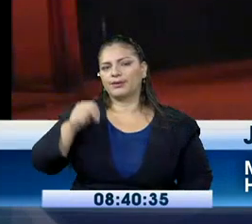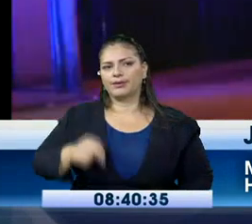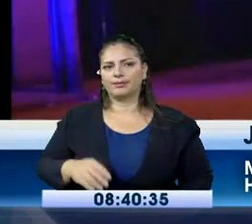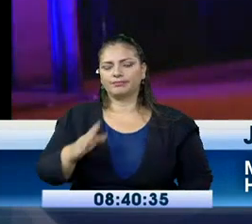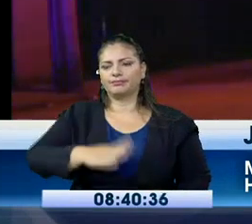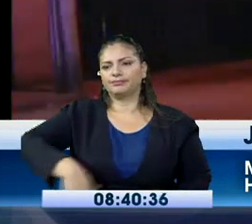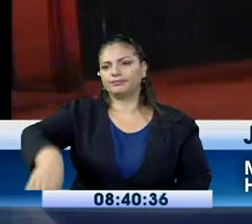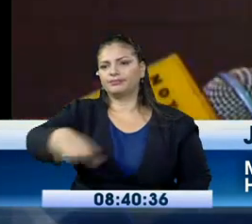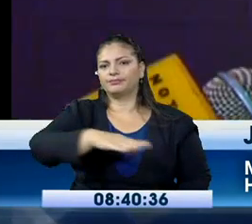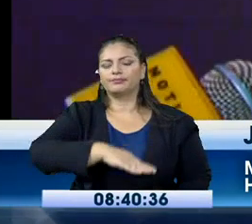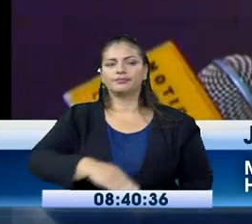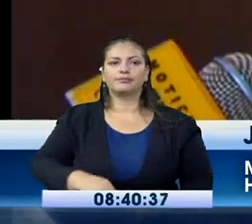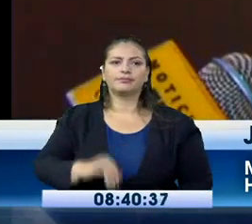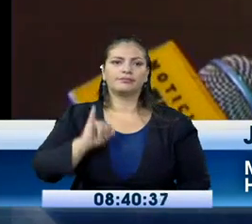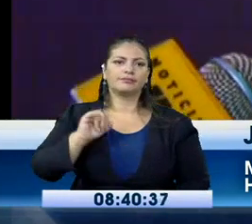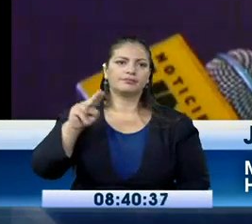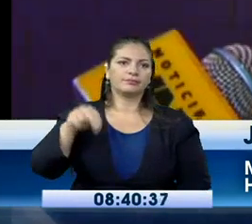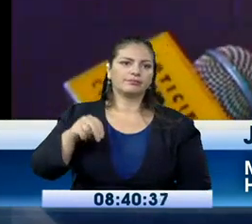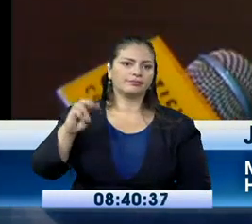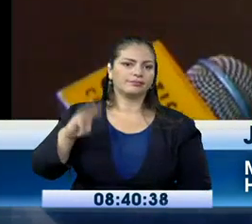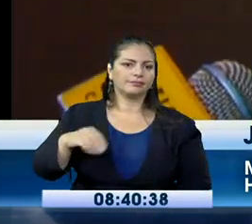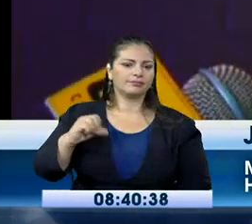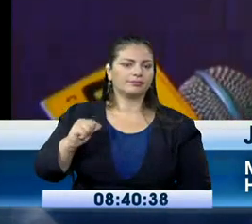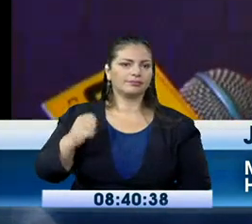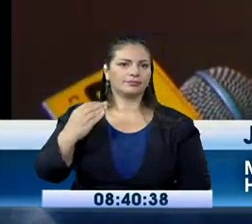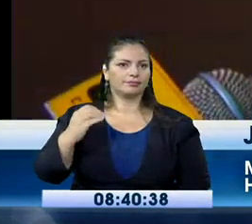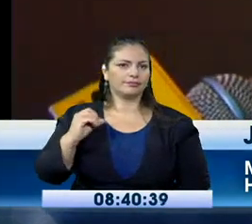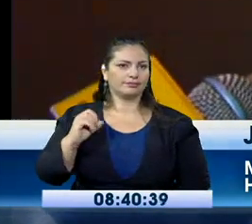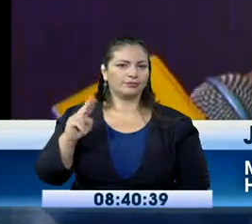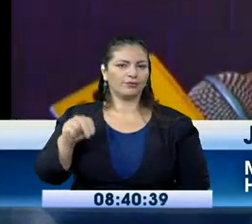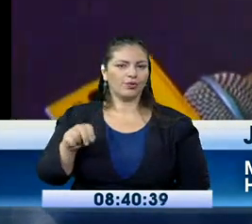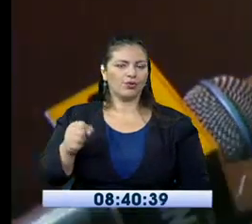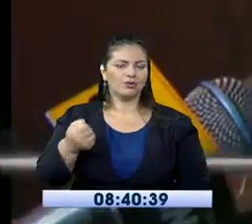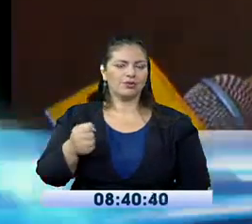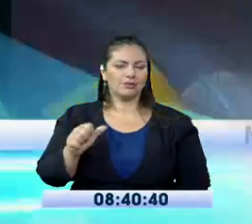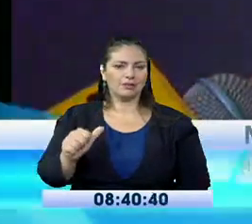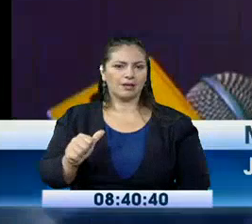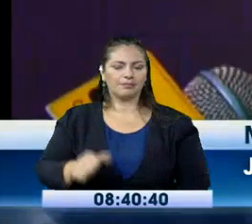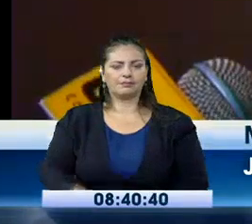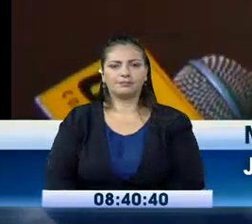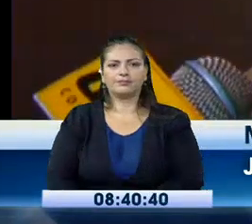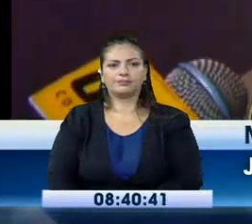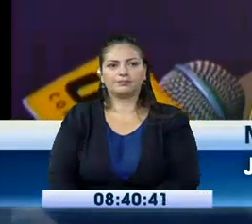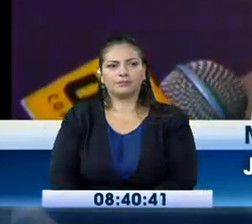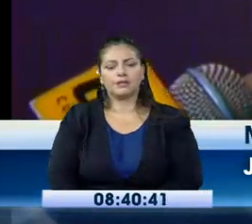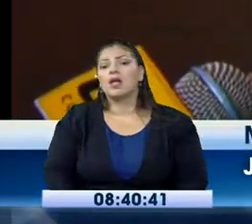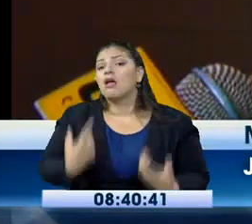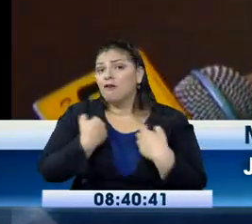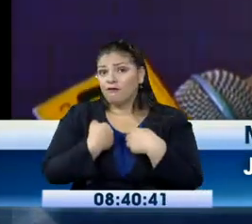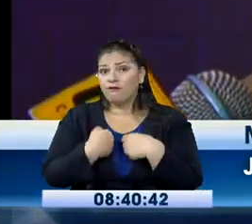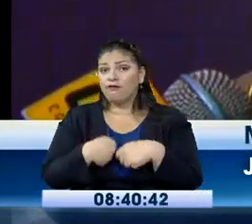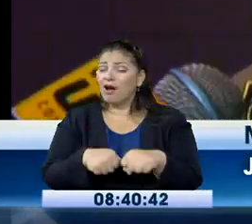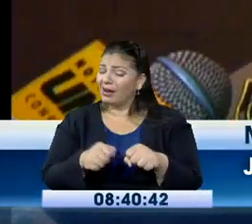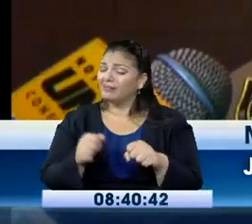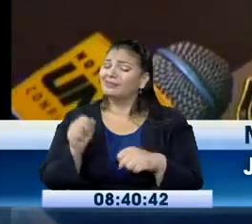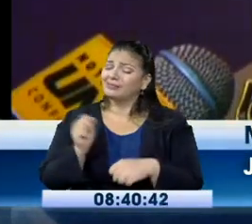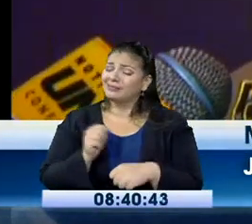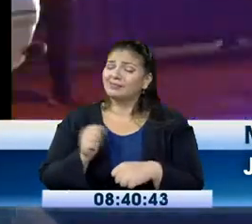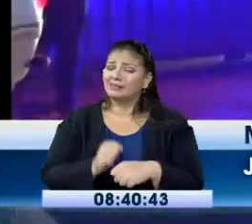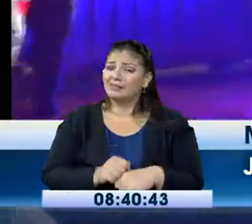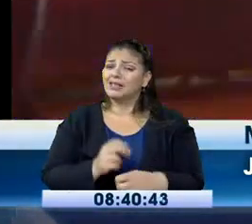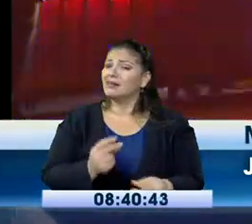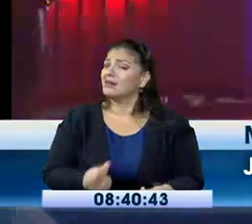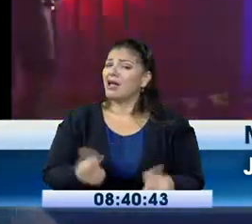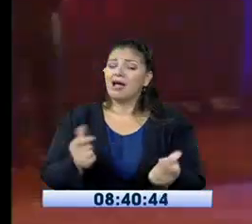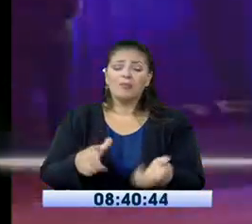norte de la urbe. Hemos hecho pues el mayor de los esfuerzos, hemos venido pues de la manera más rápida posible para poder salvar la vida.